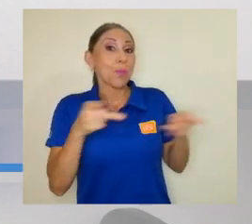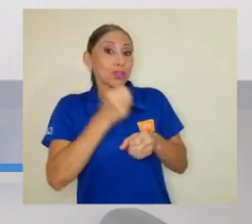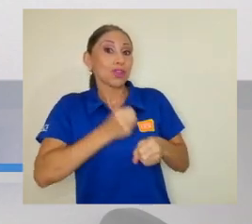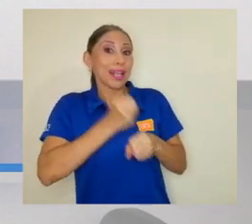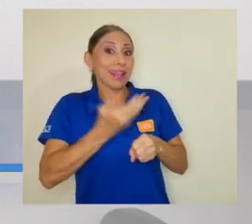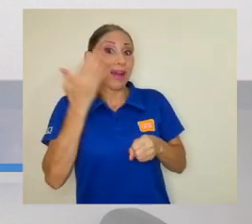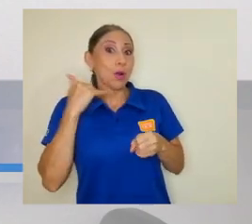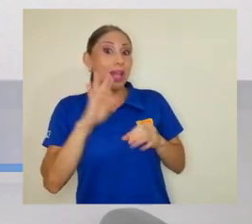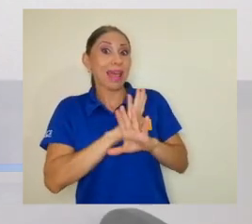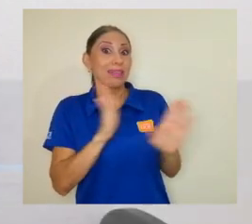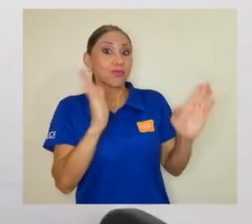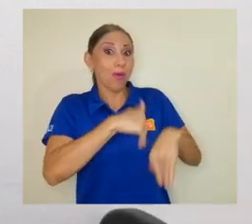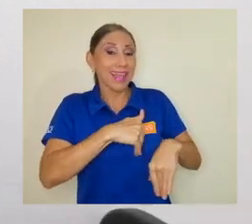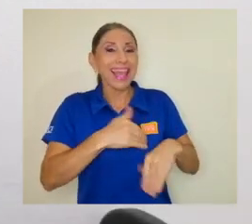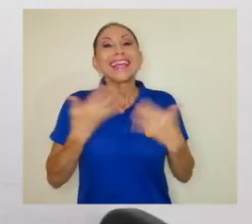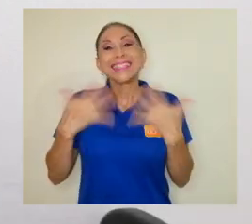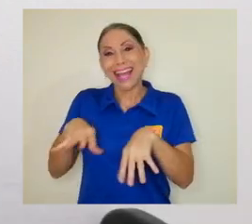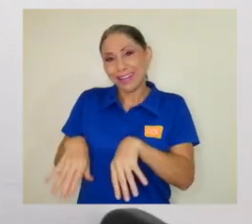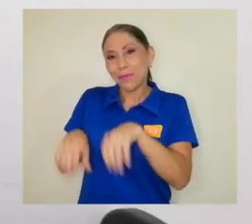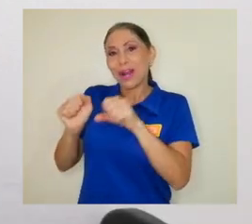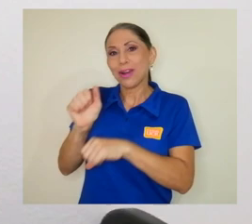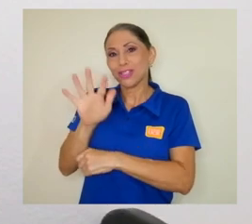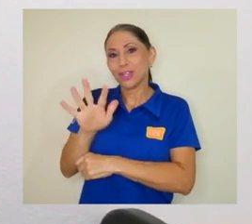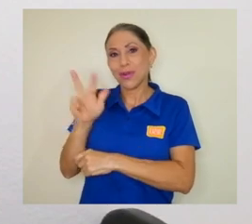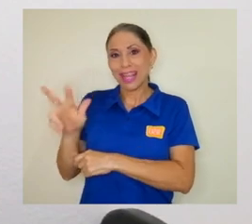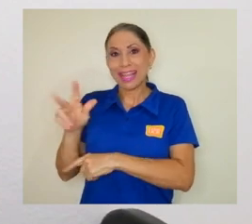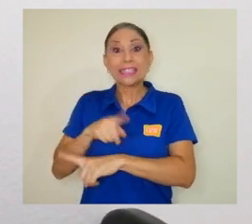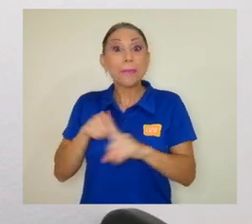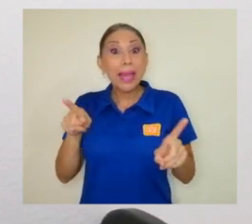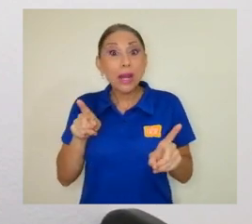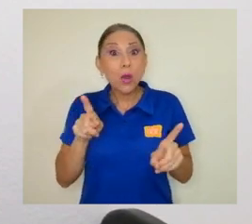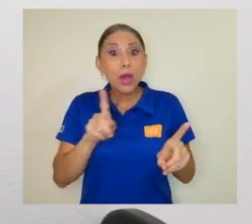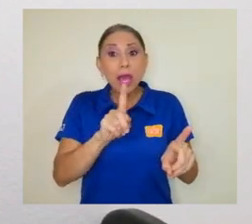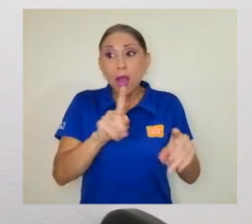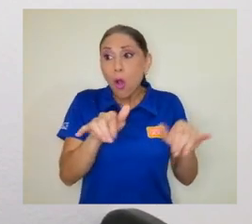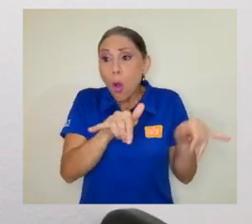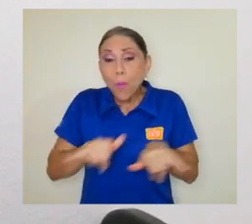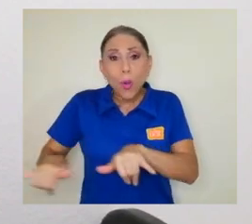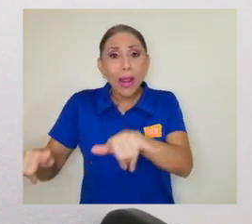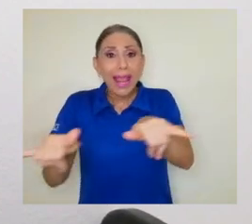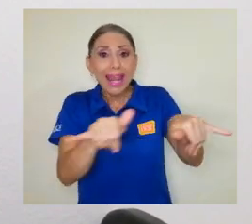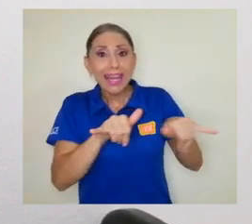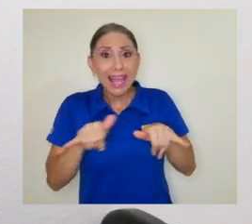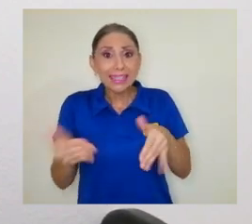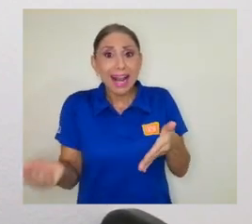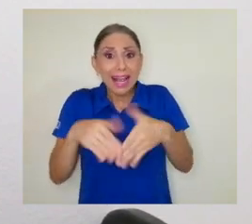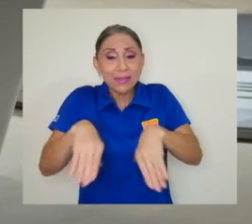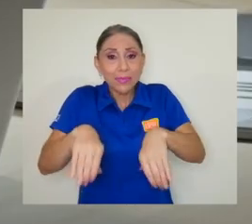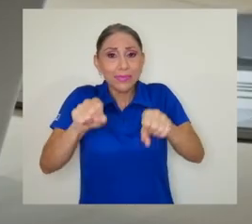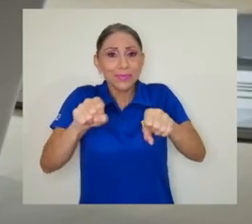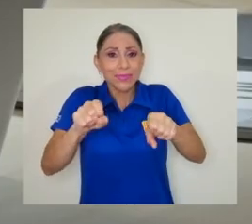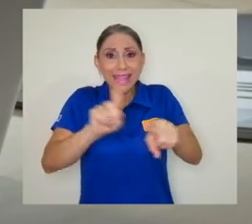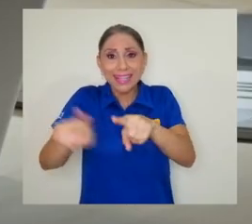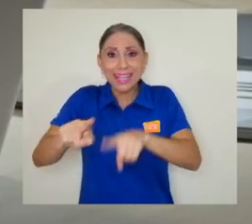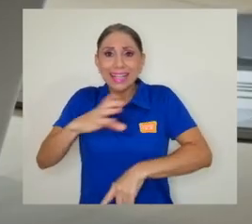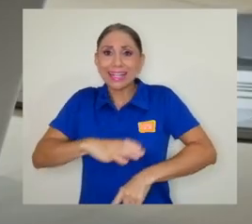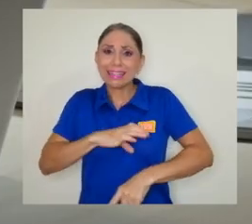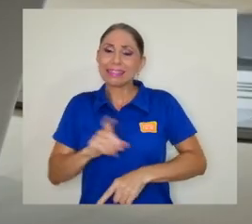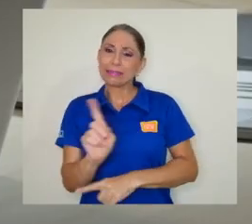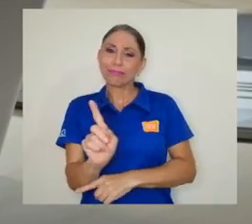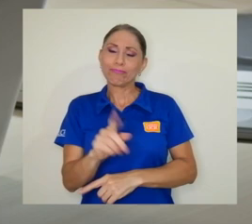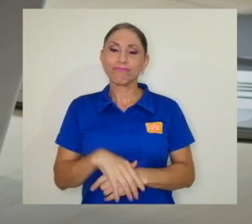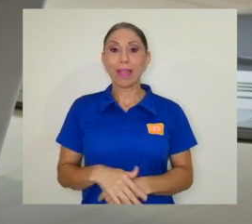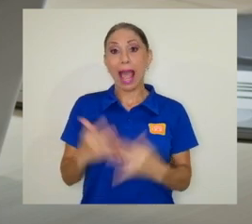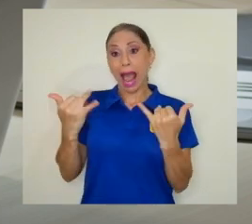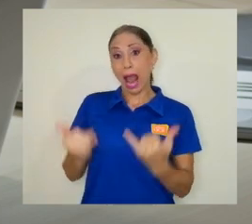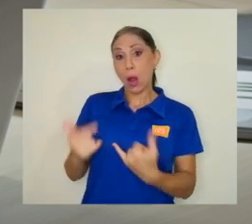perdieron con la pandemia. Pese a ello, la recuperación no ha sido homogénea en las distintas características que presentan los ocupados. Durante esta